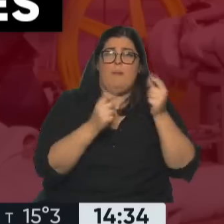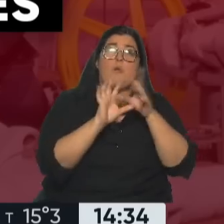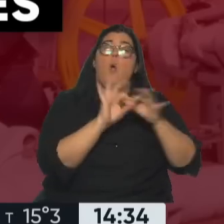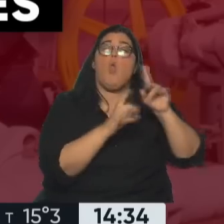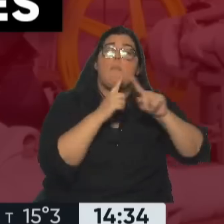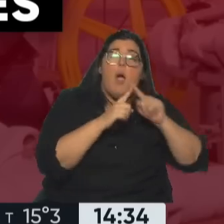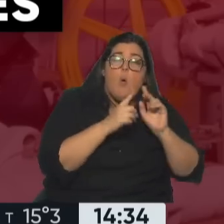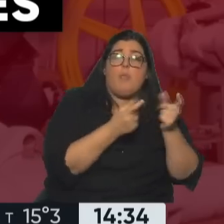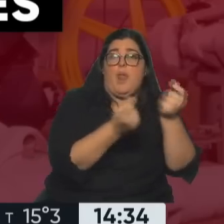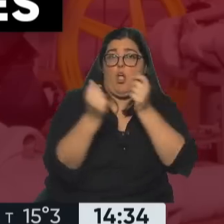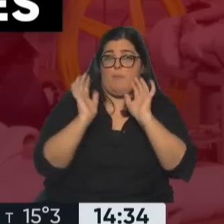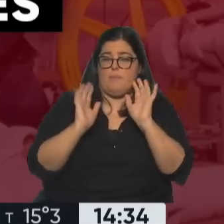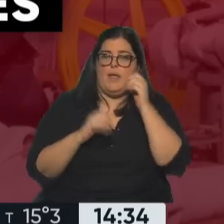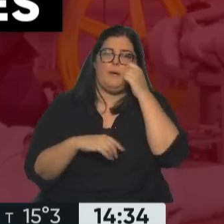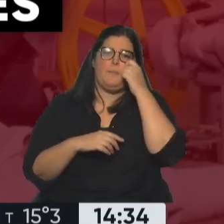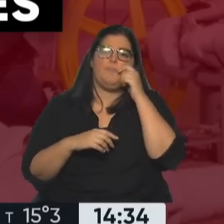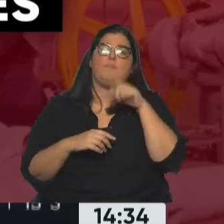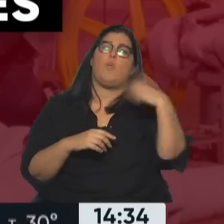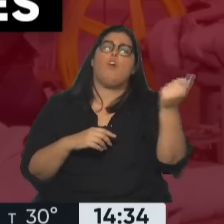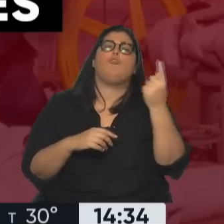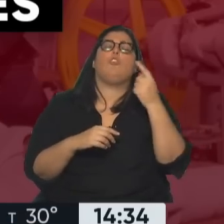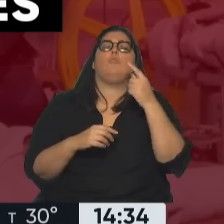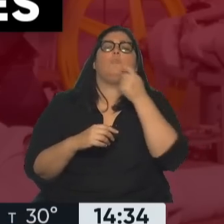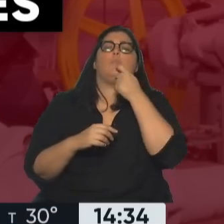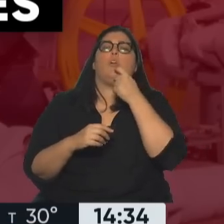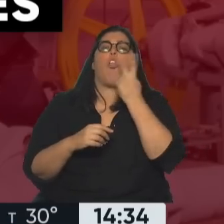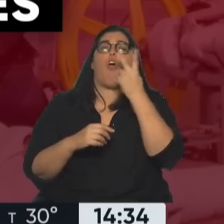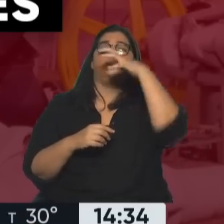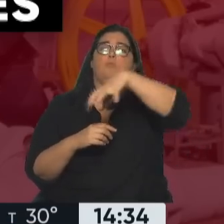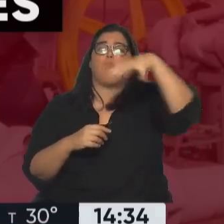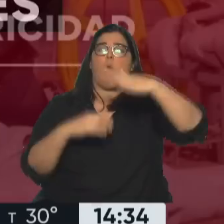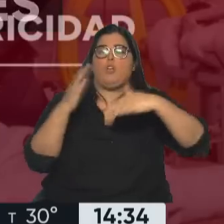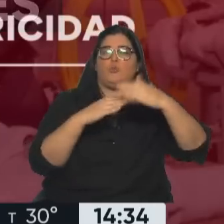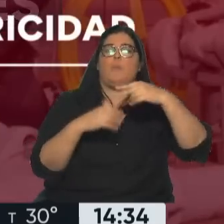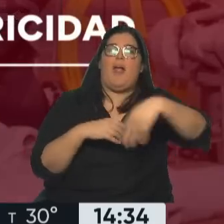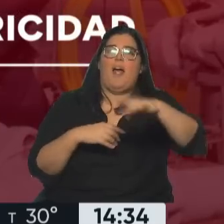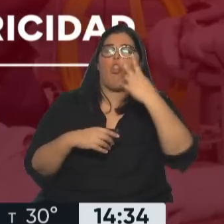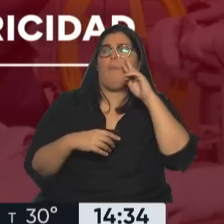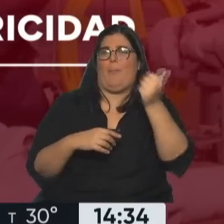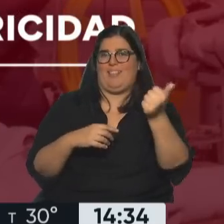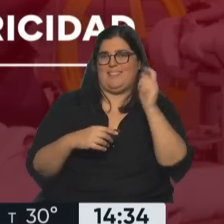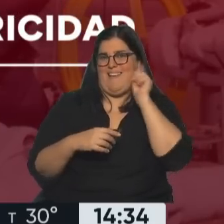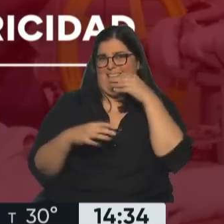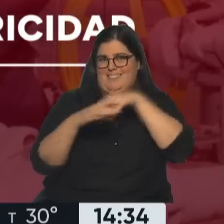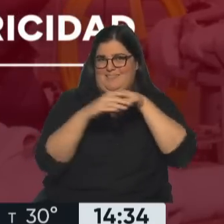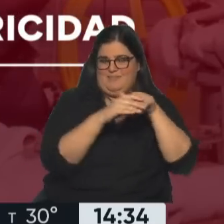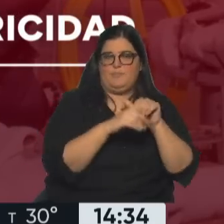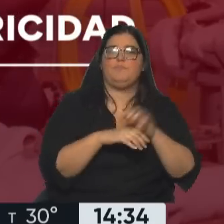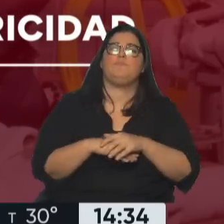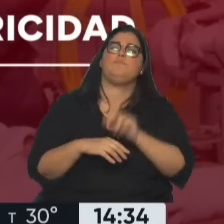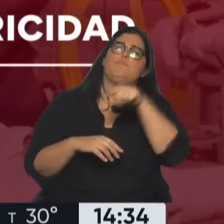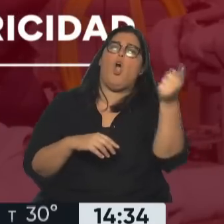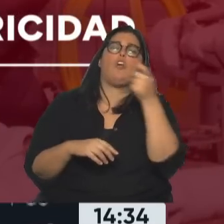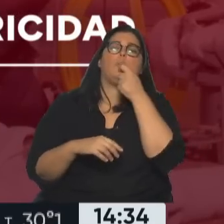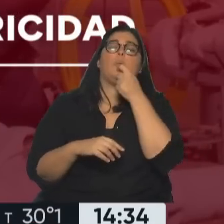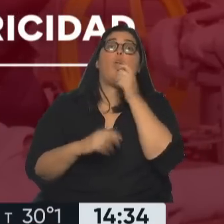la construcción de 2 terminales de gas natural para 2026. La otra es el incentivo financiero